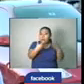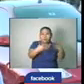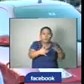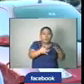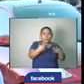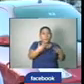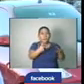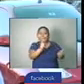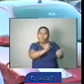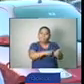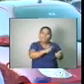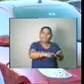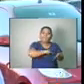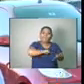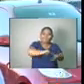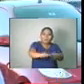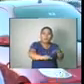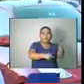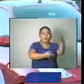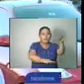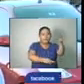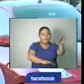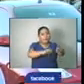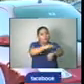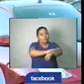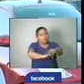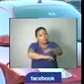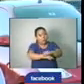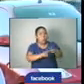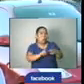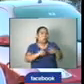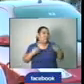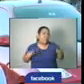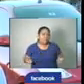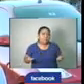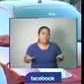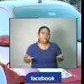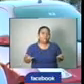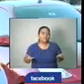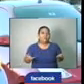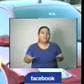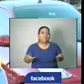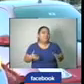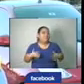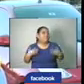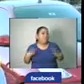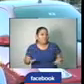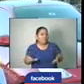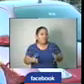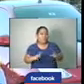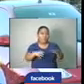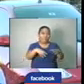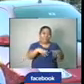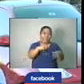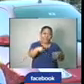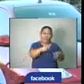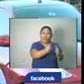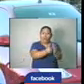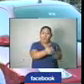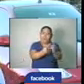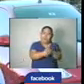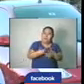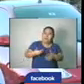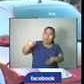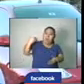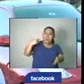alguna orden de captura, alguna comisión de delitos o